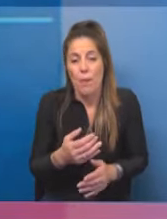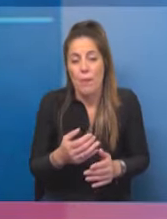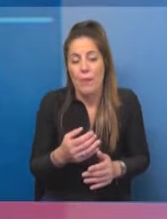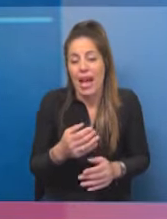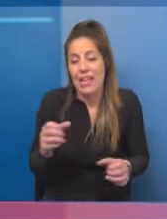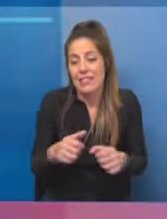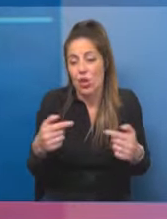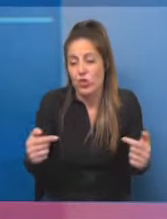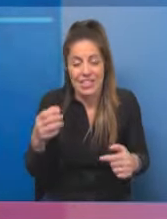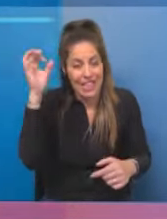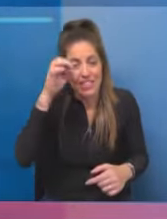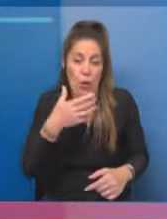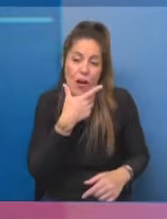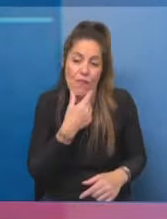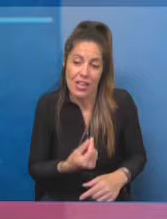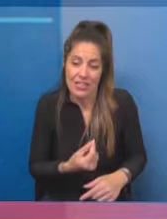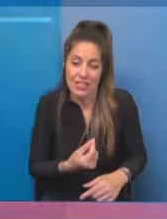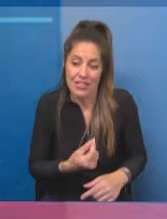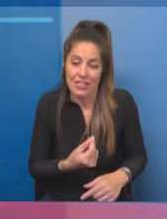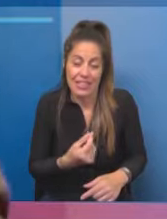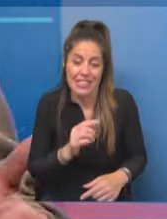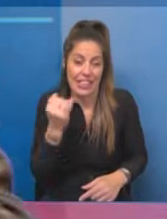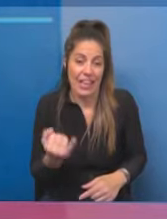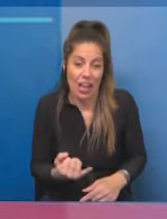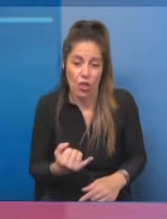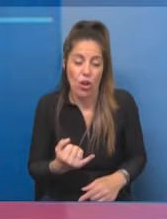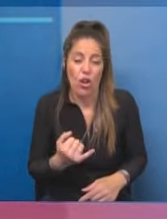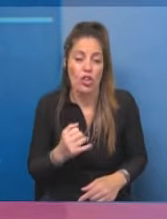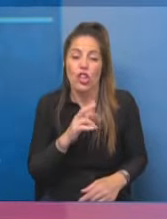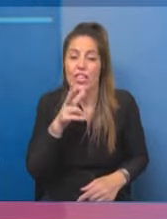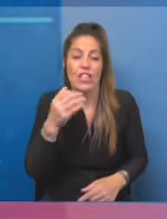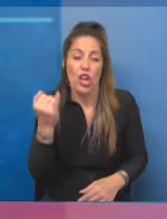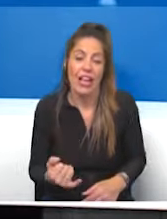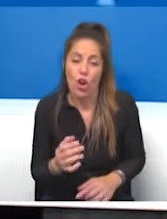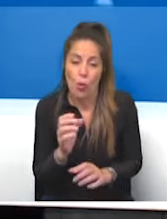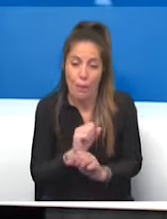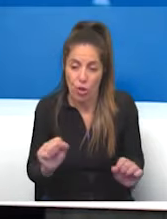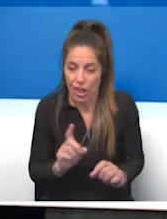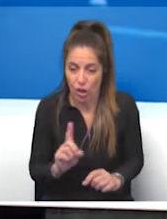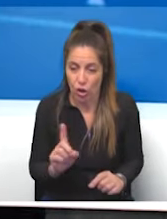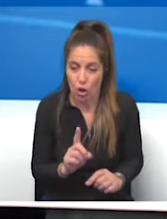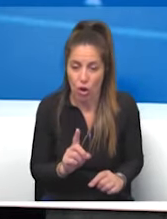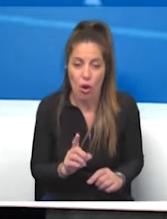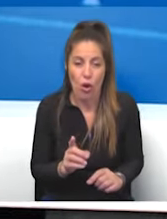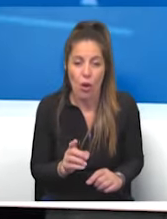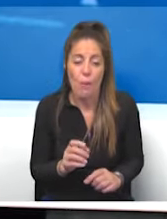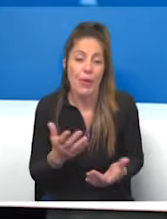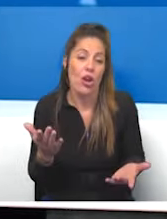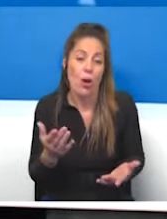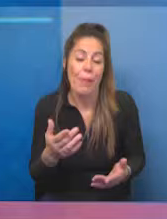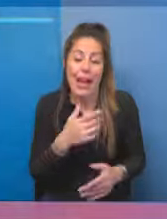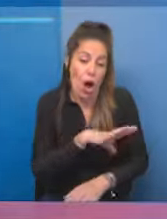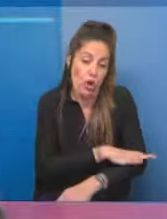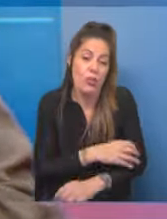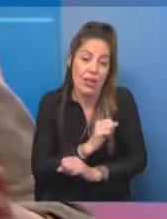si es Delgado Delgado no lo va a poder sacar No yo no digo que no lo va a poder sacar Por supuesto que va a poder pero para ver si podría ser más